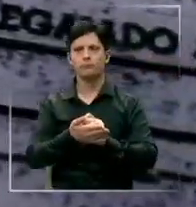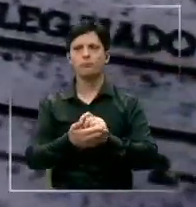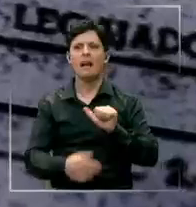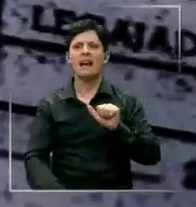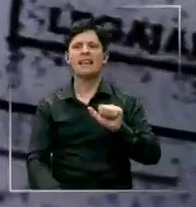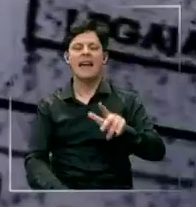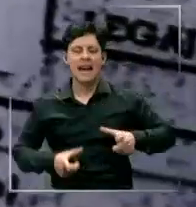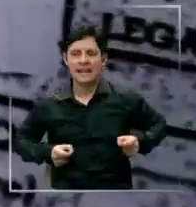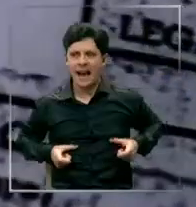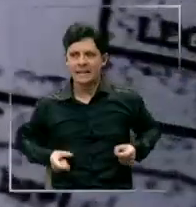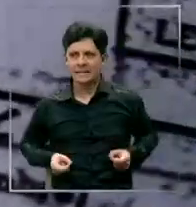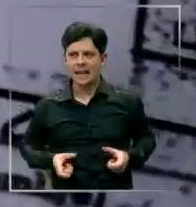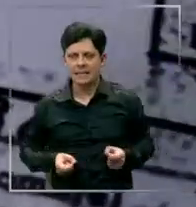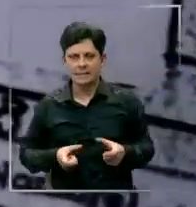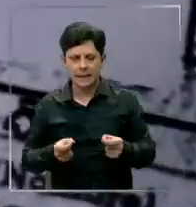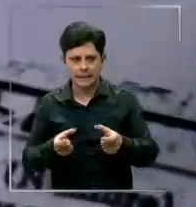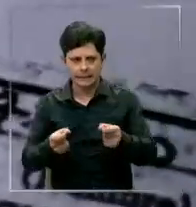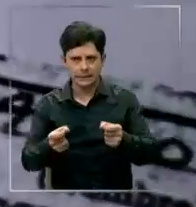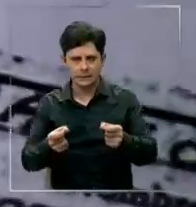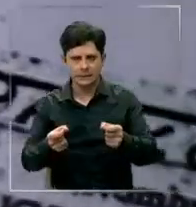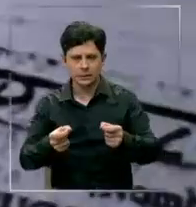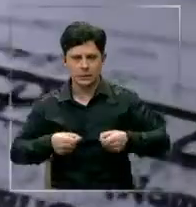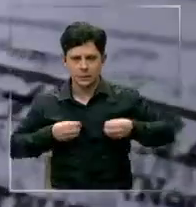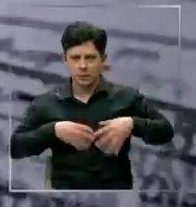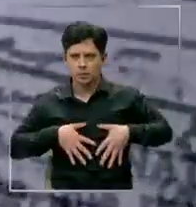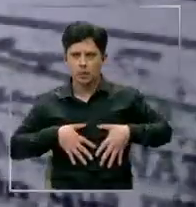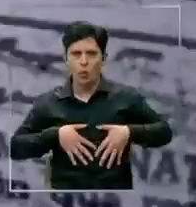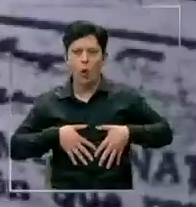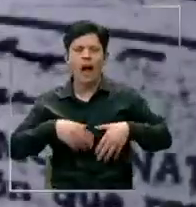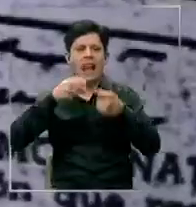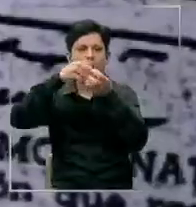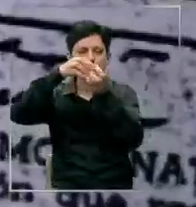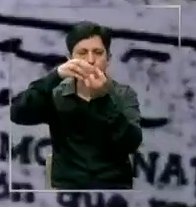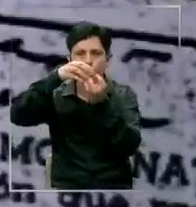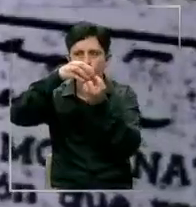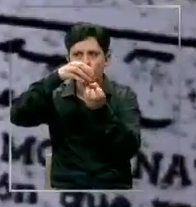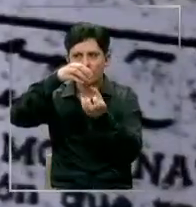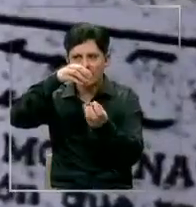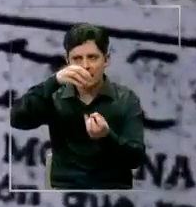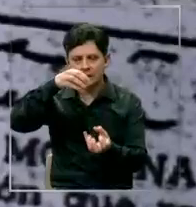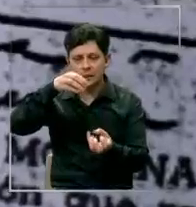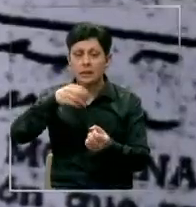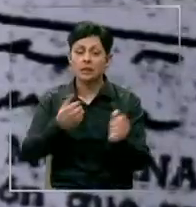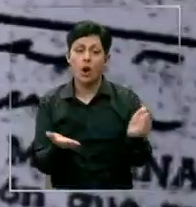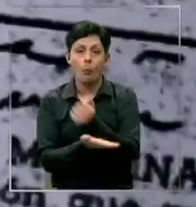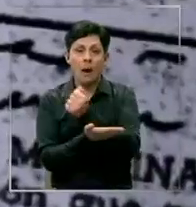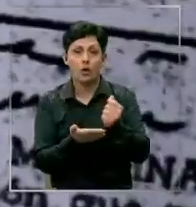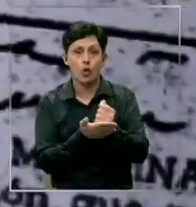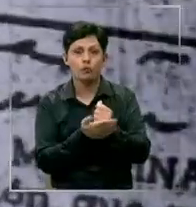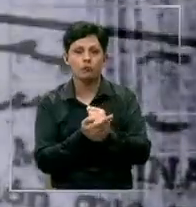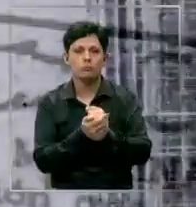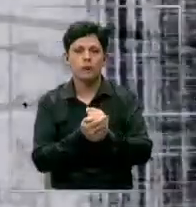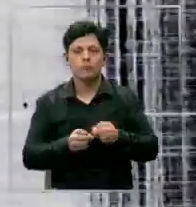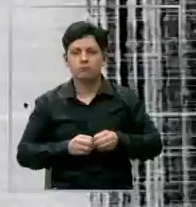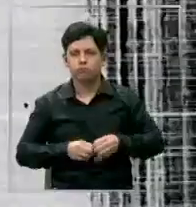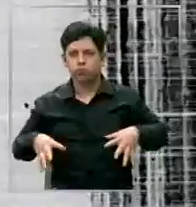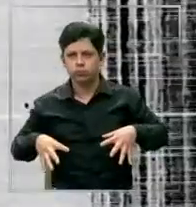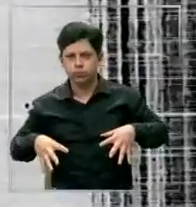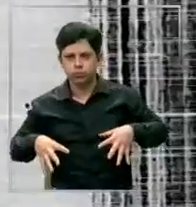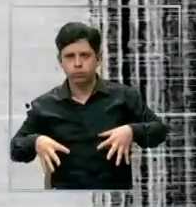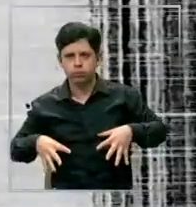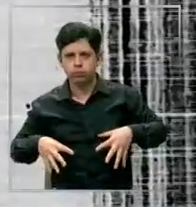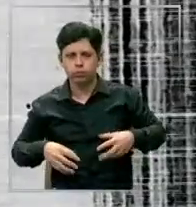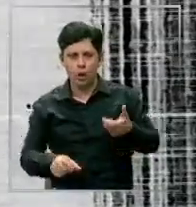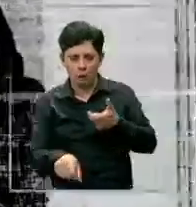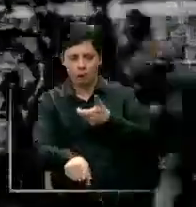caquexia cancerosa, a raíz de la enfermedad a la próstata que lo aquejaba. Según el Mercurio, fue consecuencia de un shock sufrido luego de habérsele